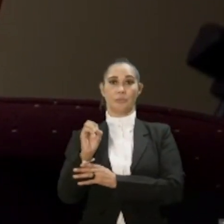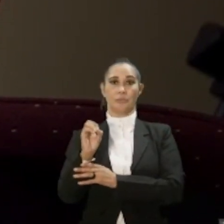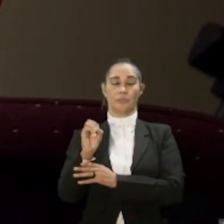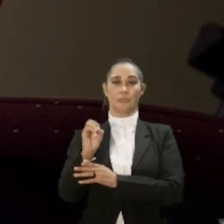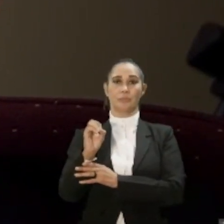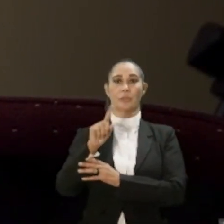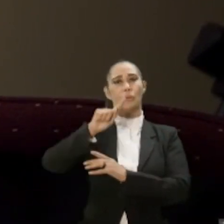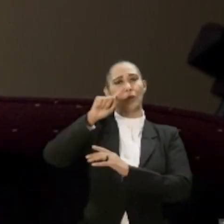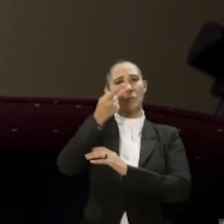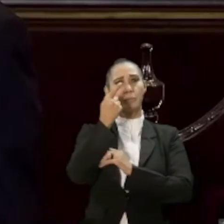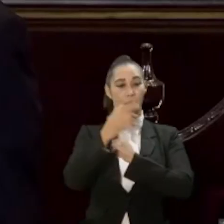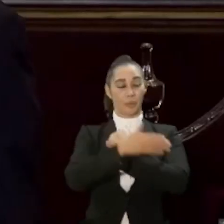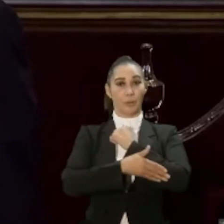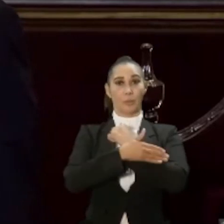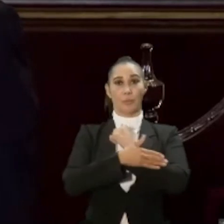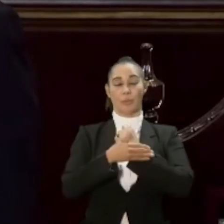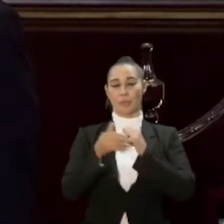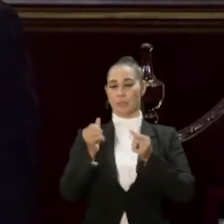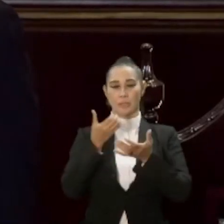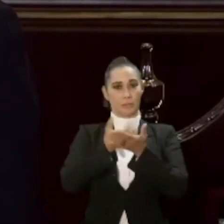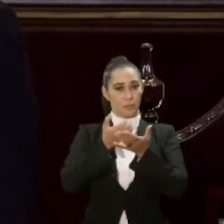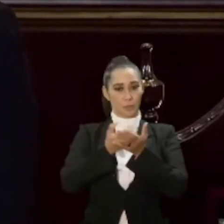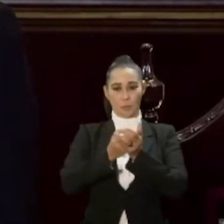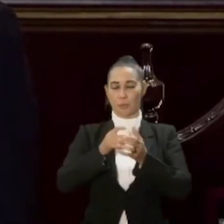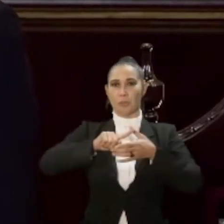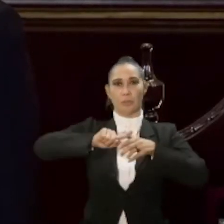de los primeros países en reabrir nuestra economía.